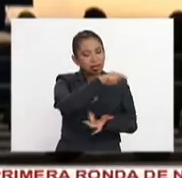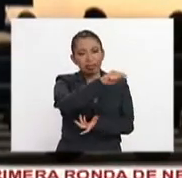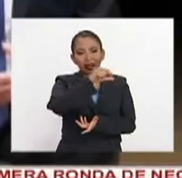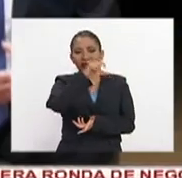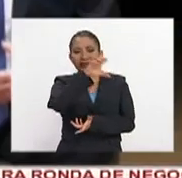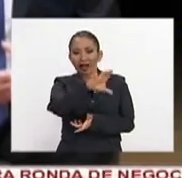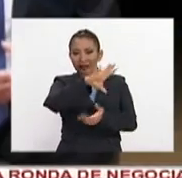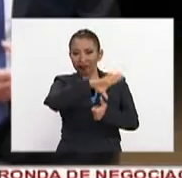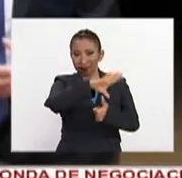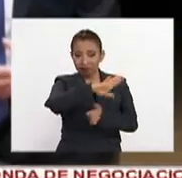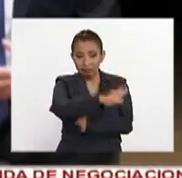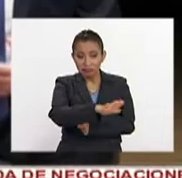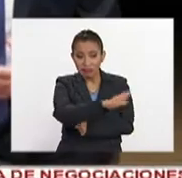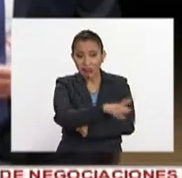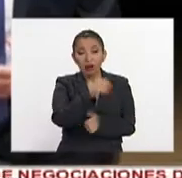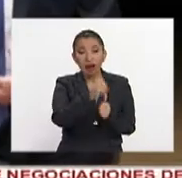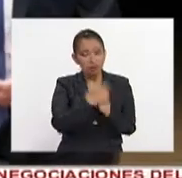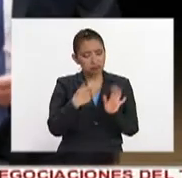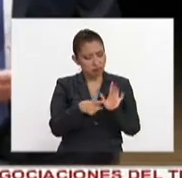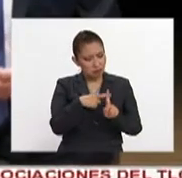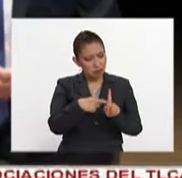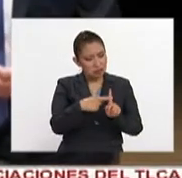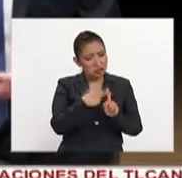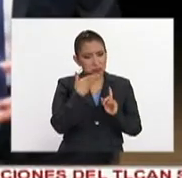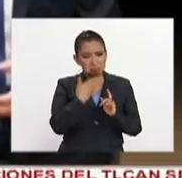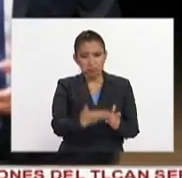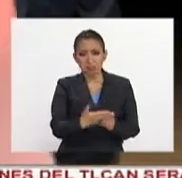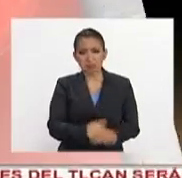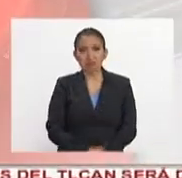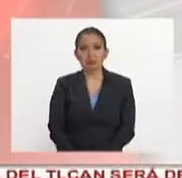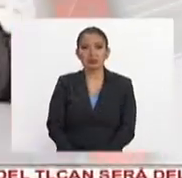de Libre Comercio de América del Norte con actitud constructiva.